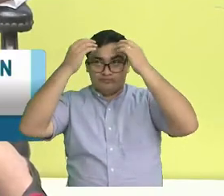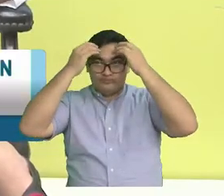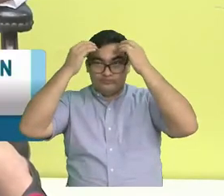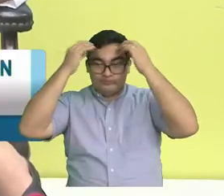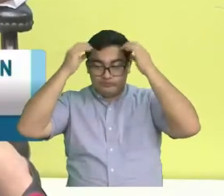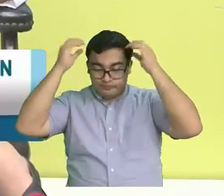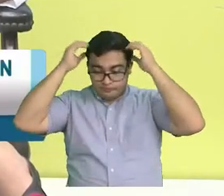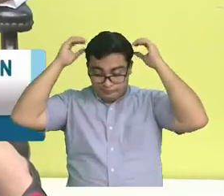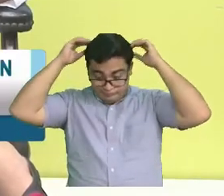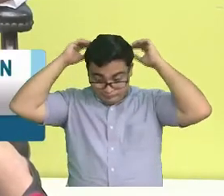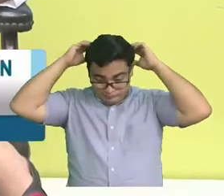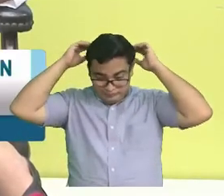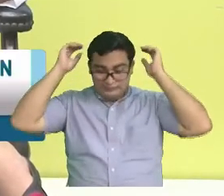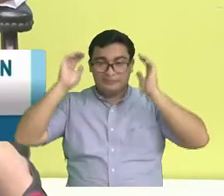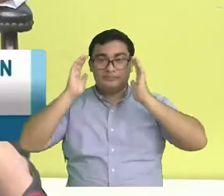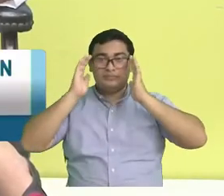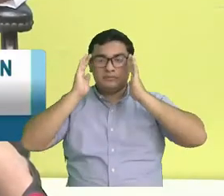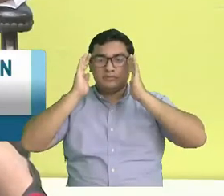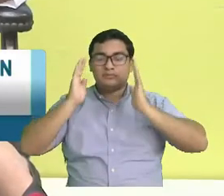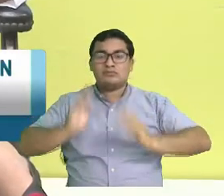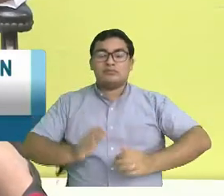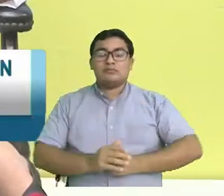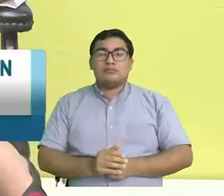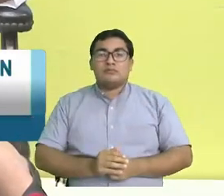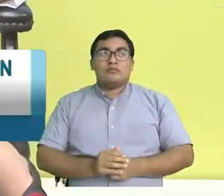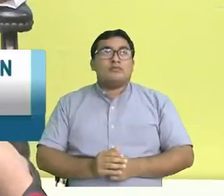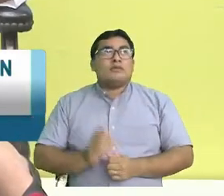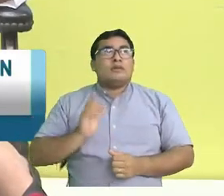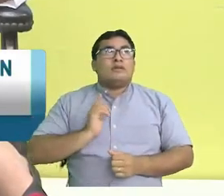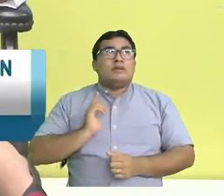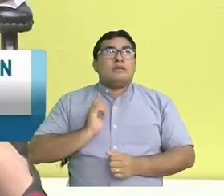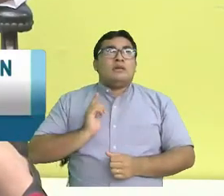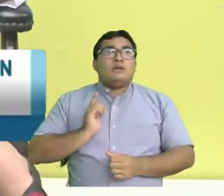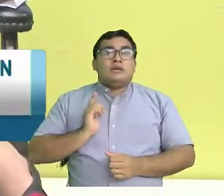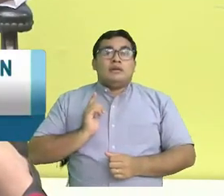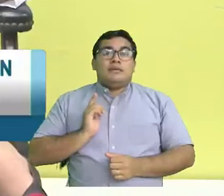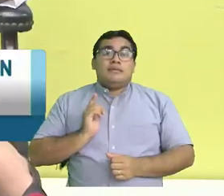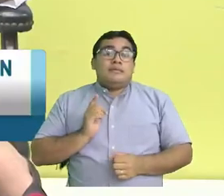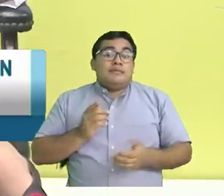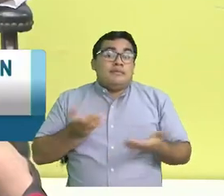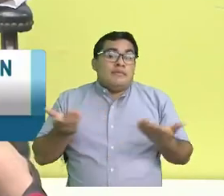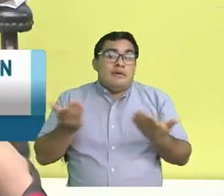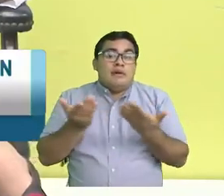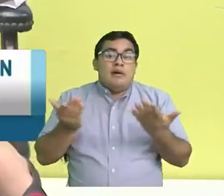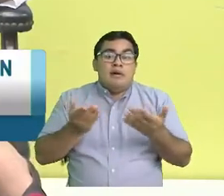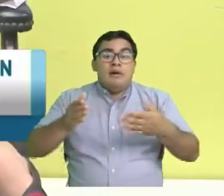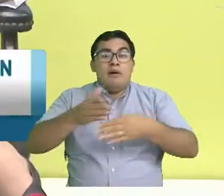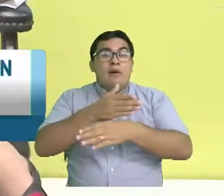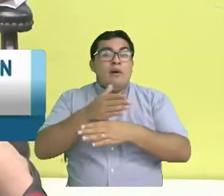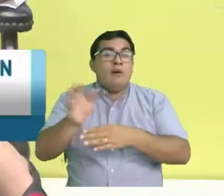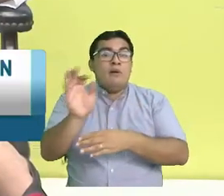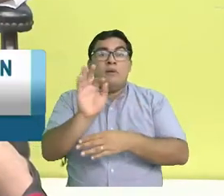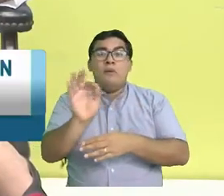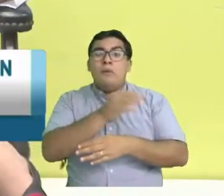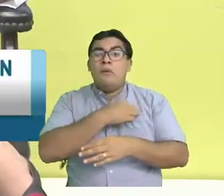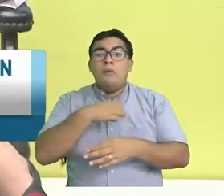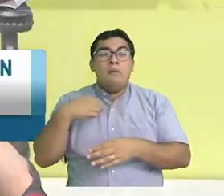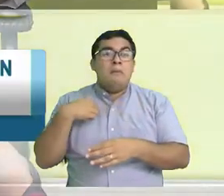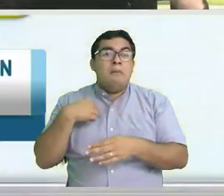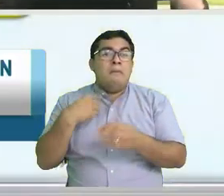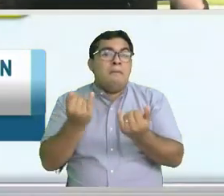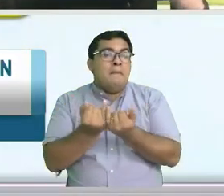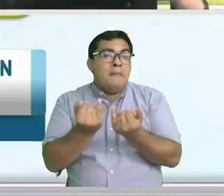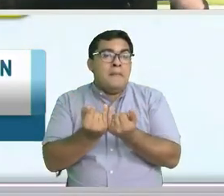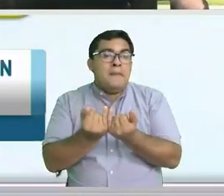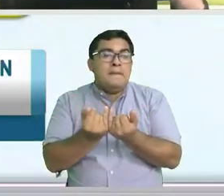del cerebro y de la parte cerebelosa, que son los que tienen influencia en cierto tipo de comportamientos como esto, pues. Entonces